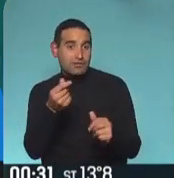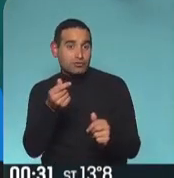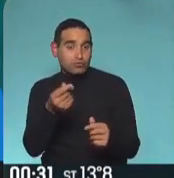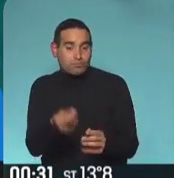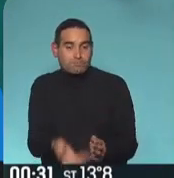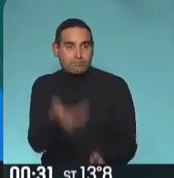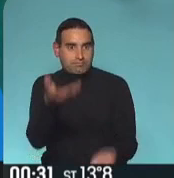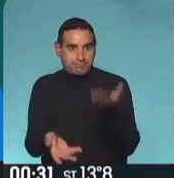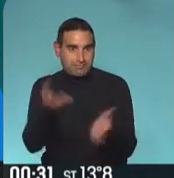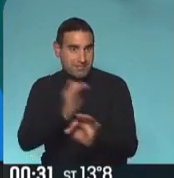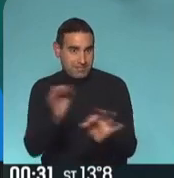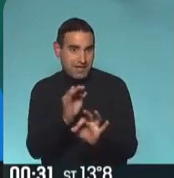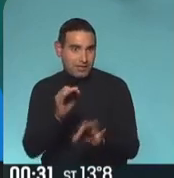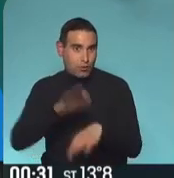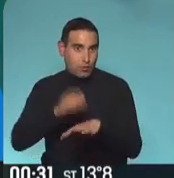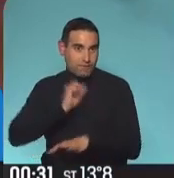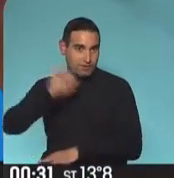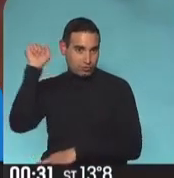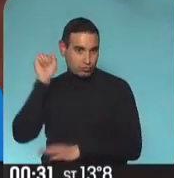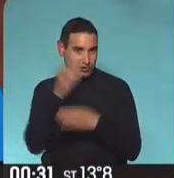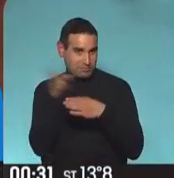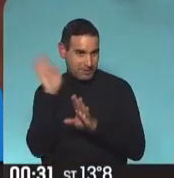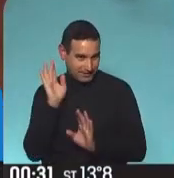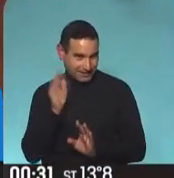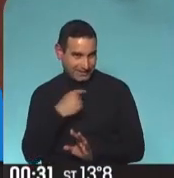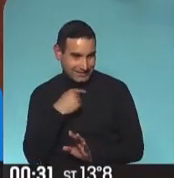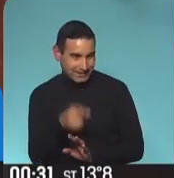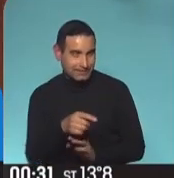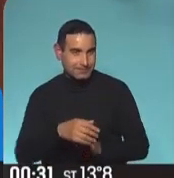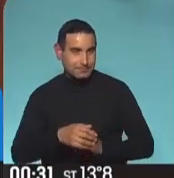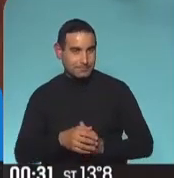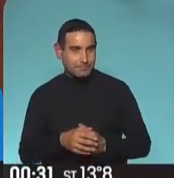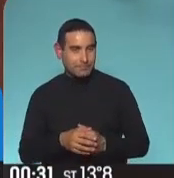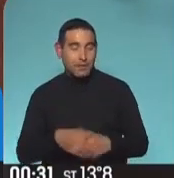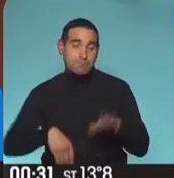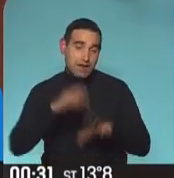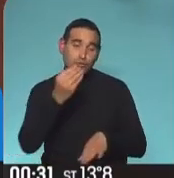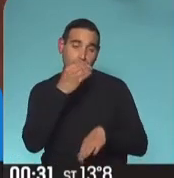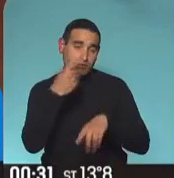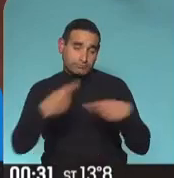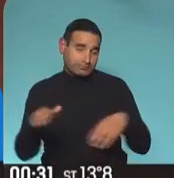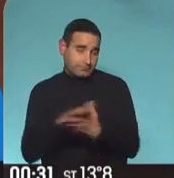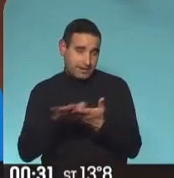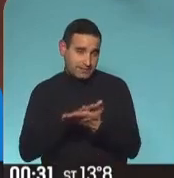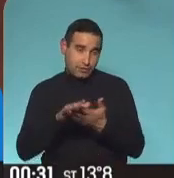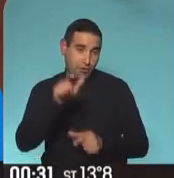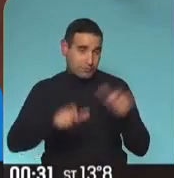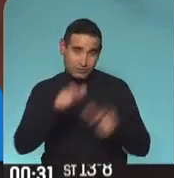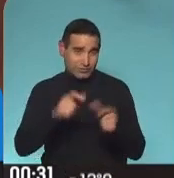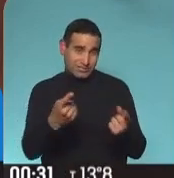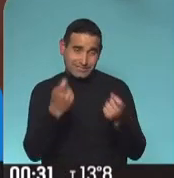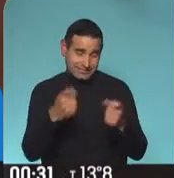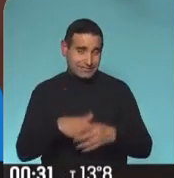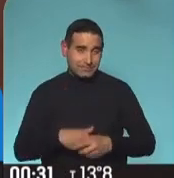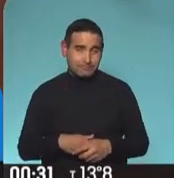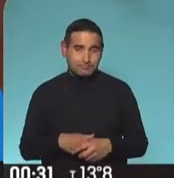las expectativas de inflación a los precios, sobre todo a los precios de la canasta básica de bienes, que es la que consume la gente para sobrevivir.